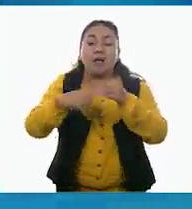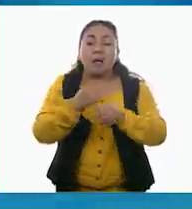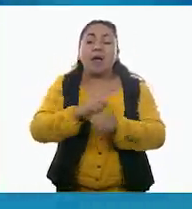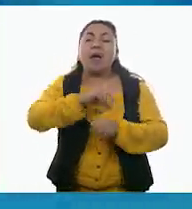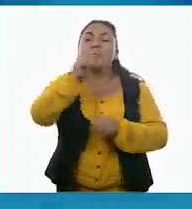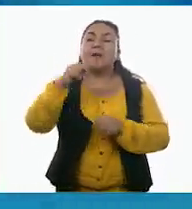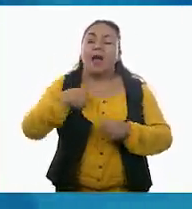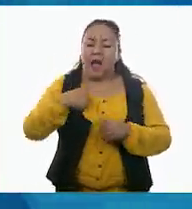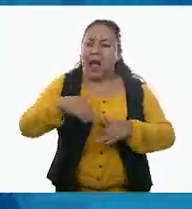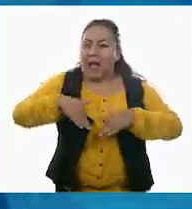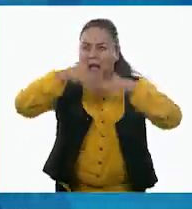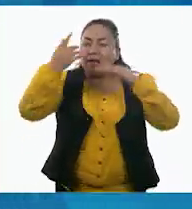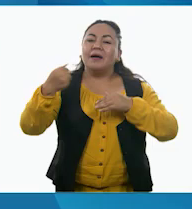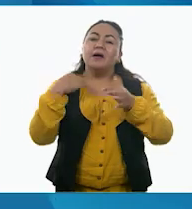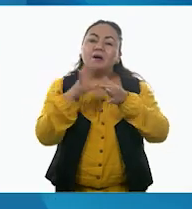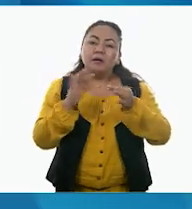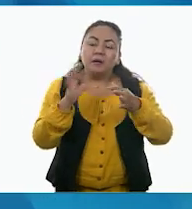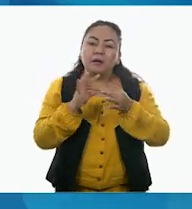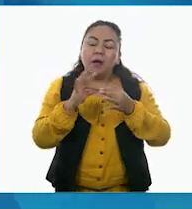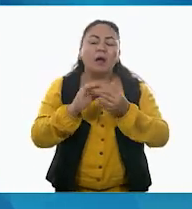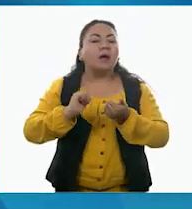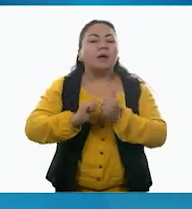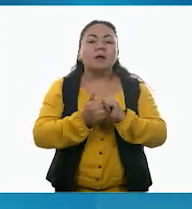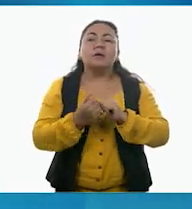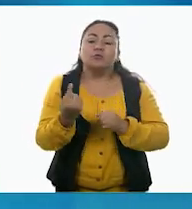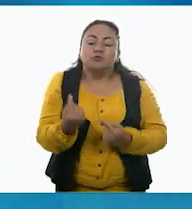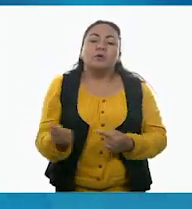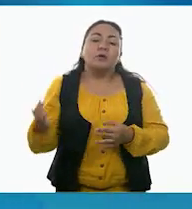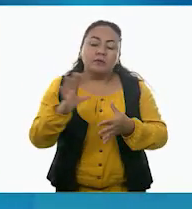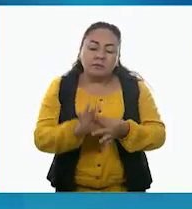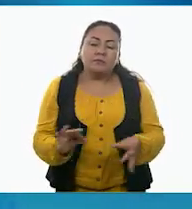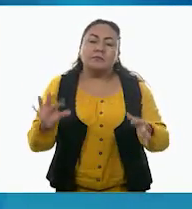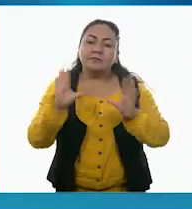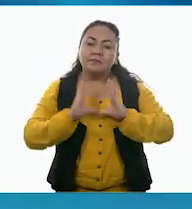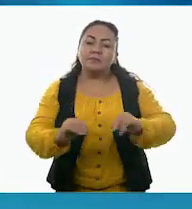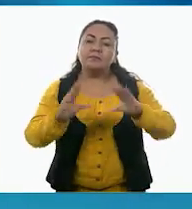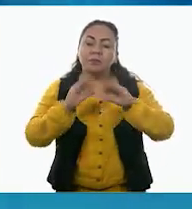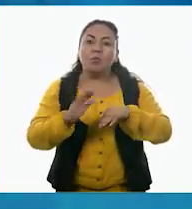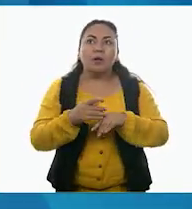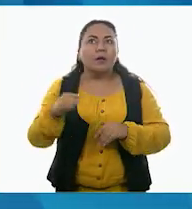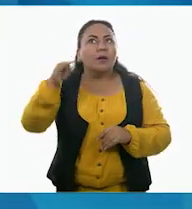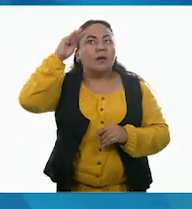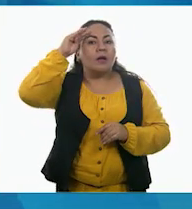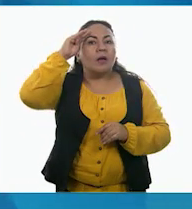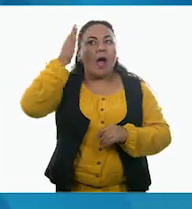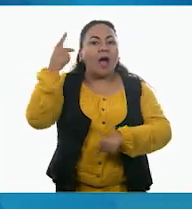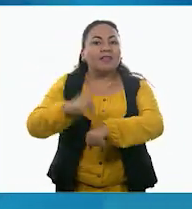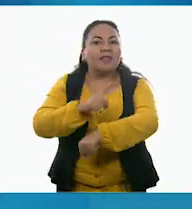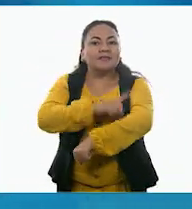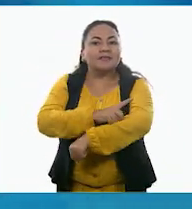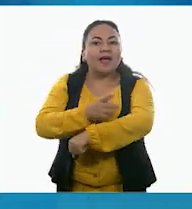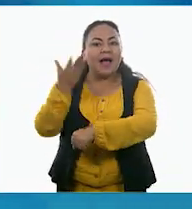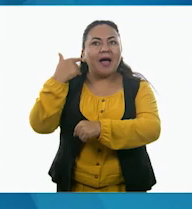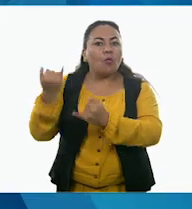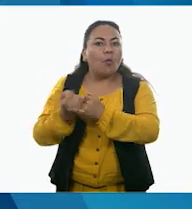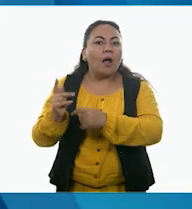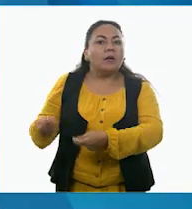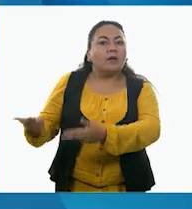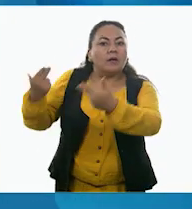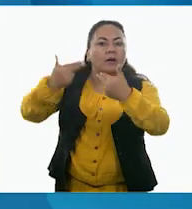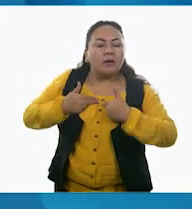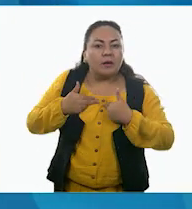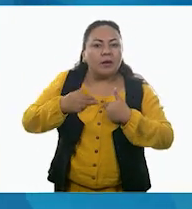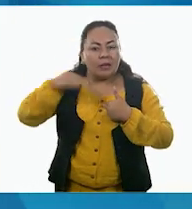más grandes, que ella no nos enseñó la lengua desde pequeños porque ella temía que la misma historia que ella vivió, nosotros camináramos por esa